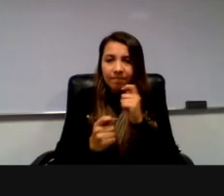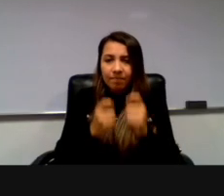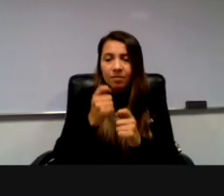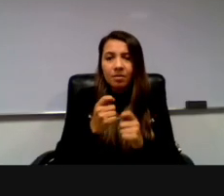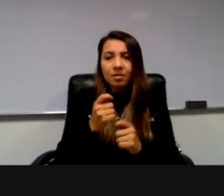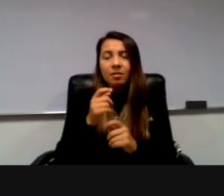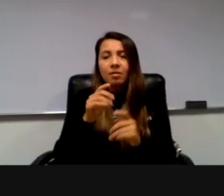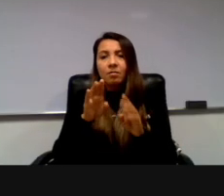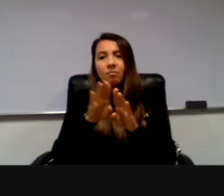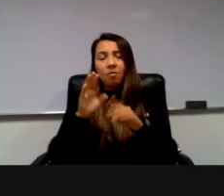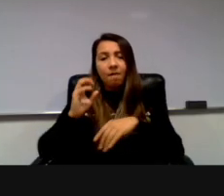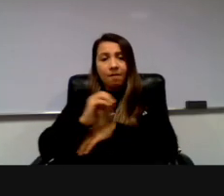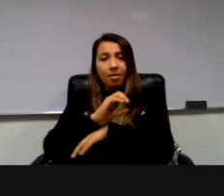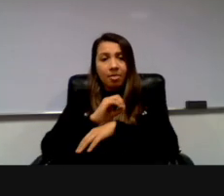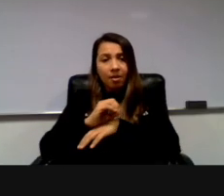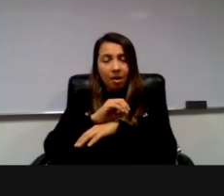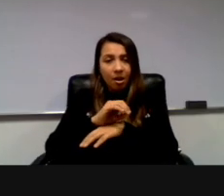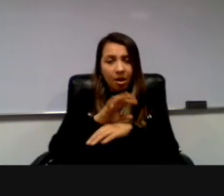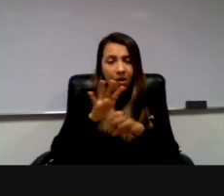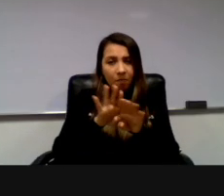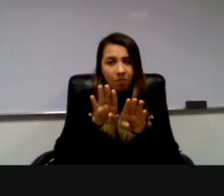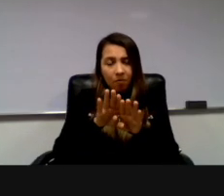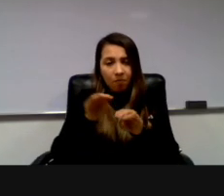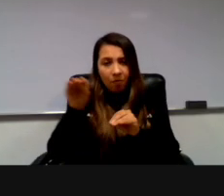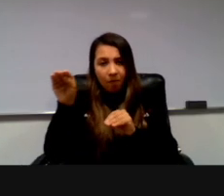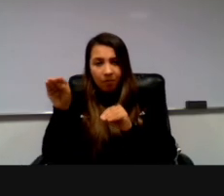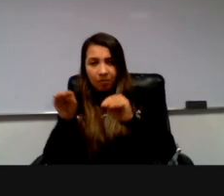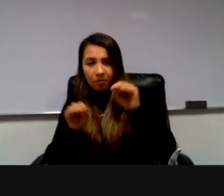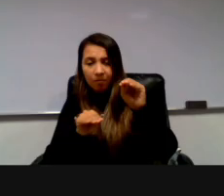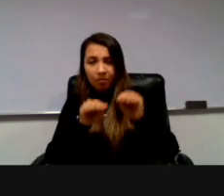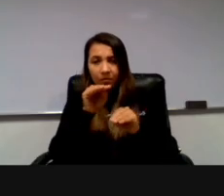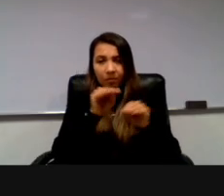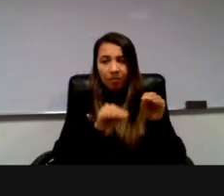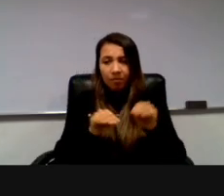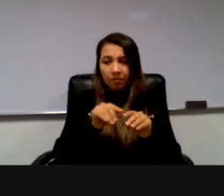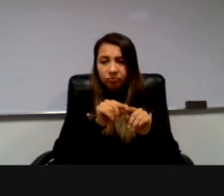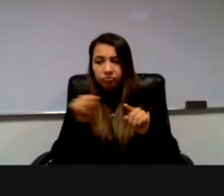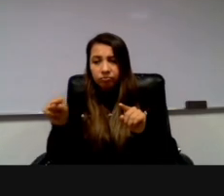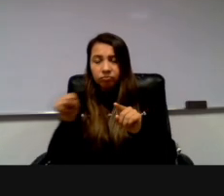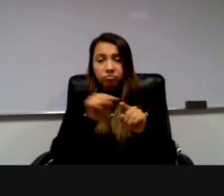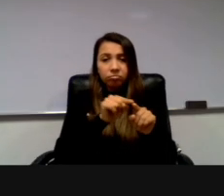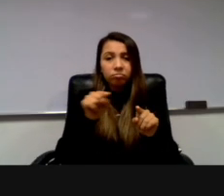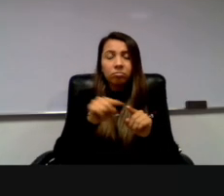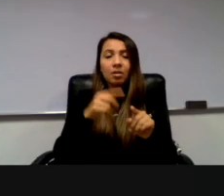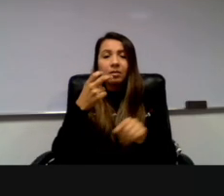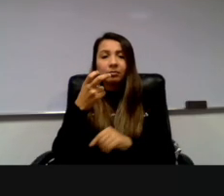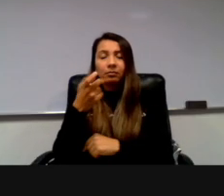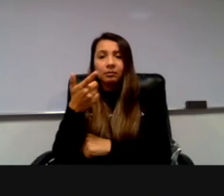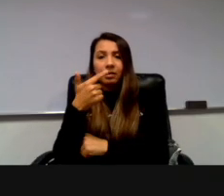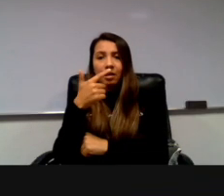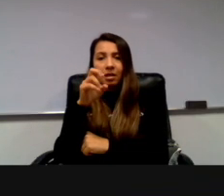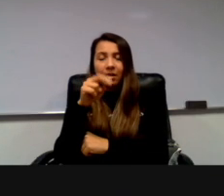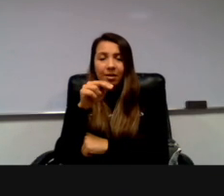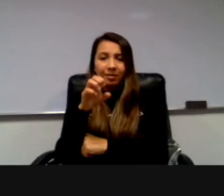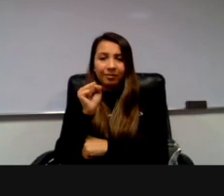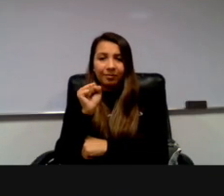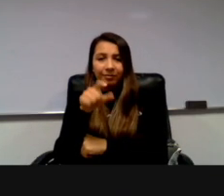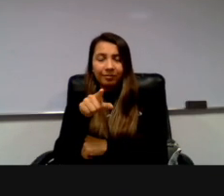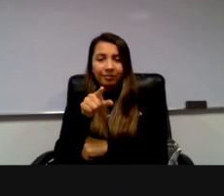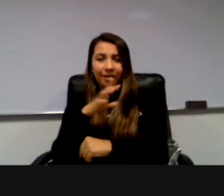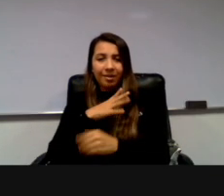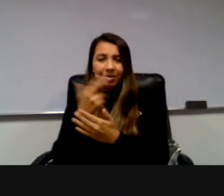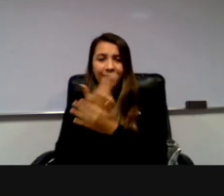una bacteria a otra, ¿no? Y entonces aquí tenemos una imagen de la transferencia horizontal de los genes, es una caricatura, vemos